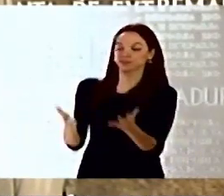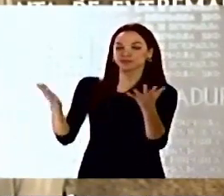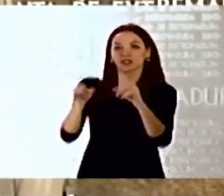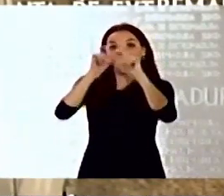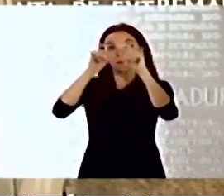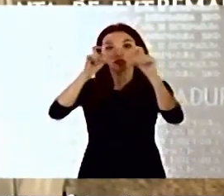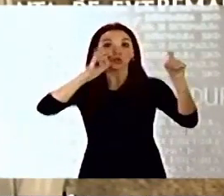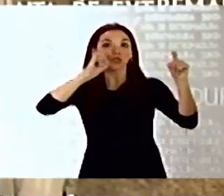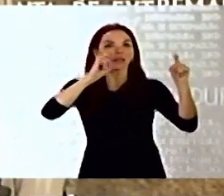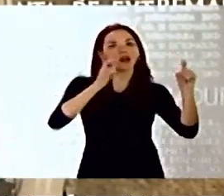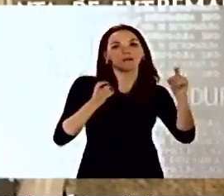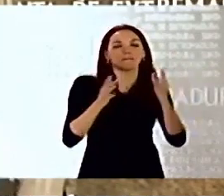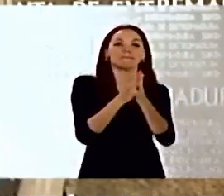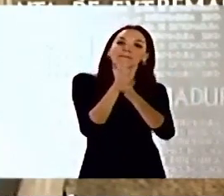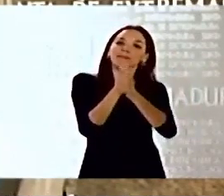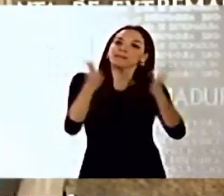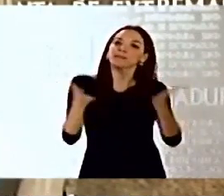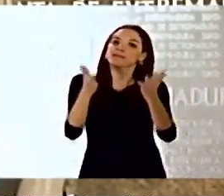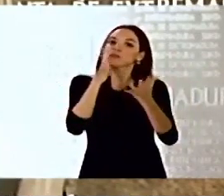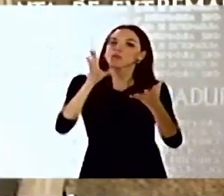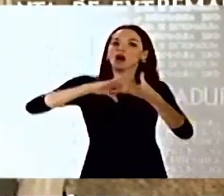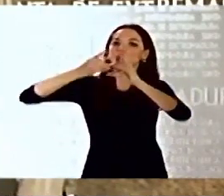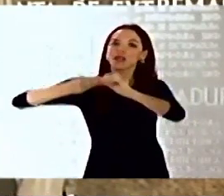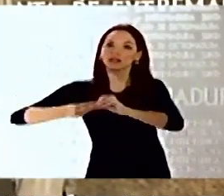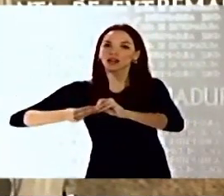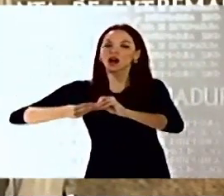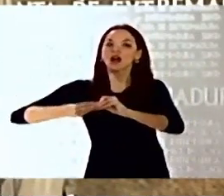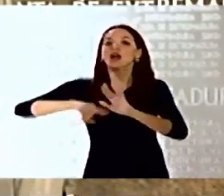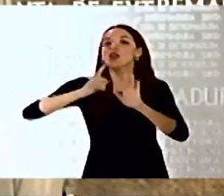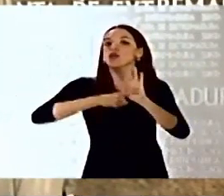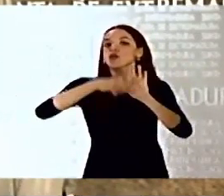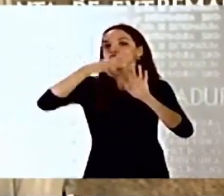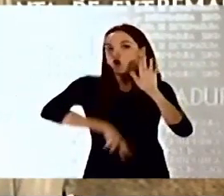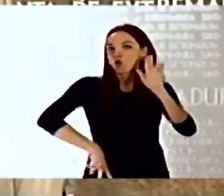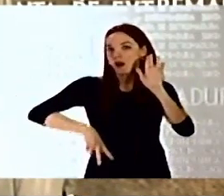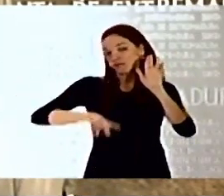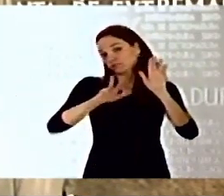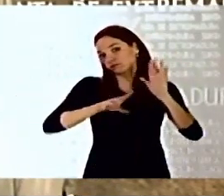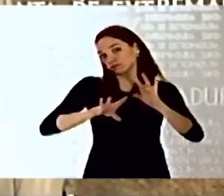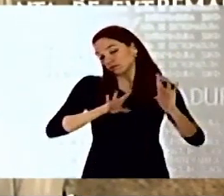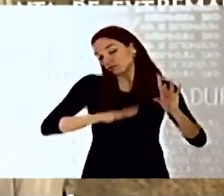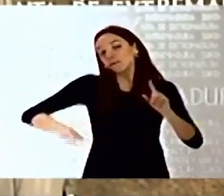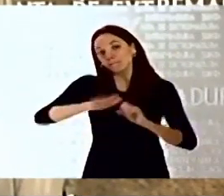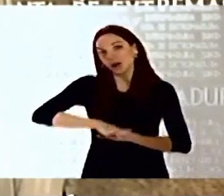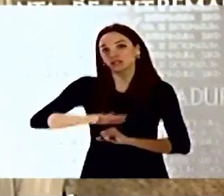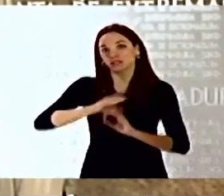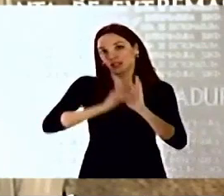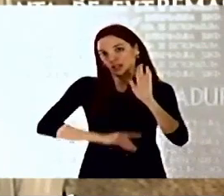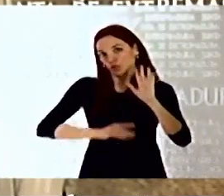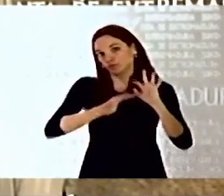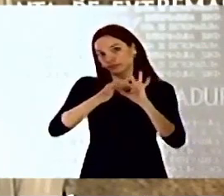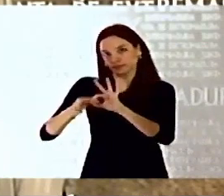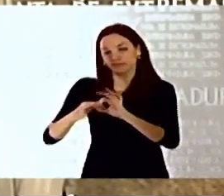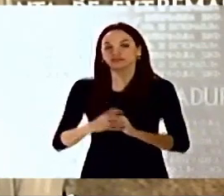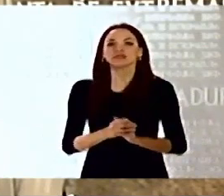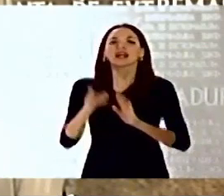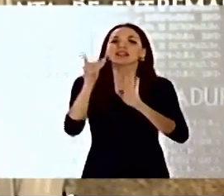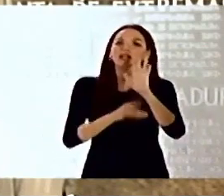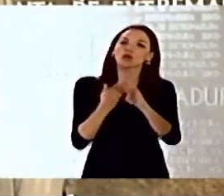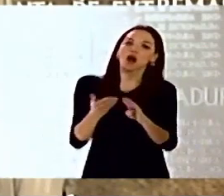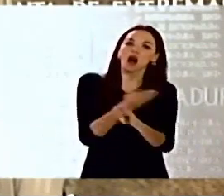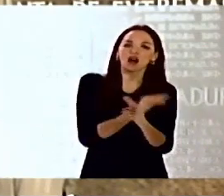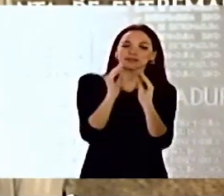turísticas, adaptándolo a la nueva normativa básica estatal, que es lo que hacemos con este decreto. Un decreto que ha sido trabajado por los